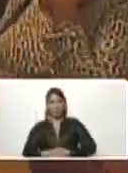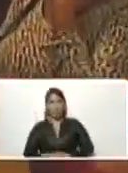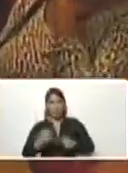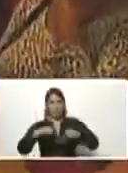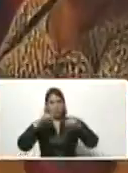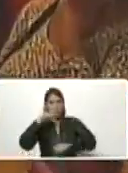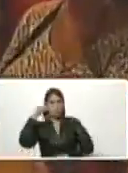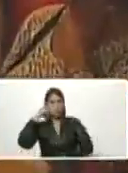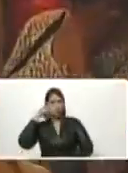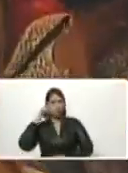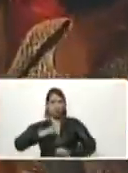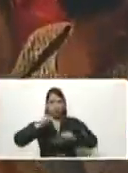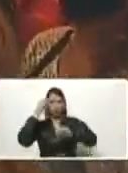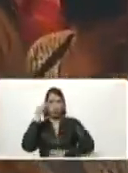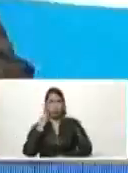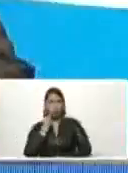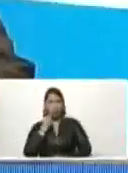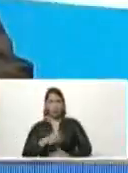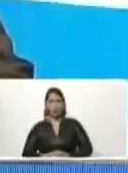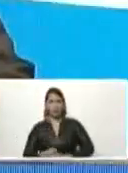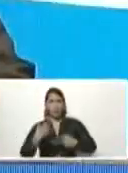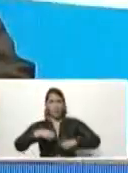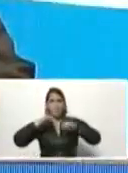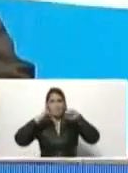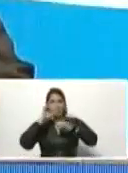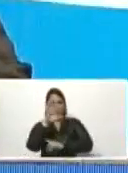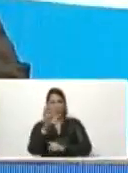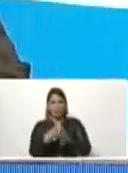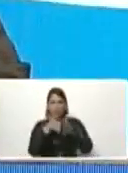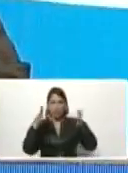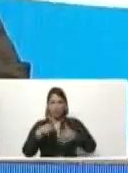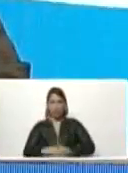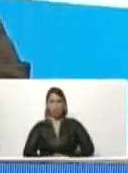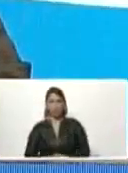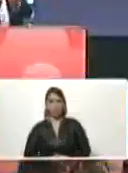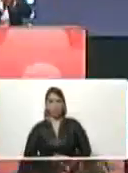Sucre! ¡Que viva Bolívar! ¡Que viva la patria grande!